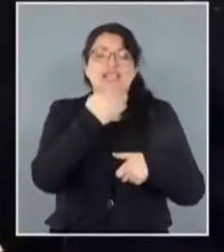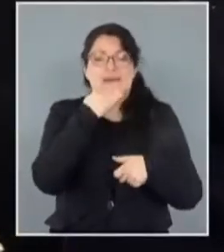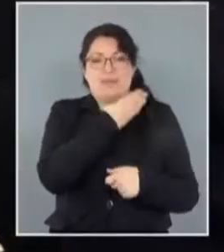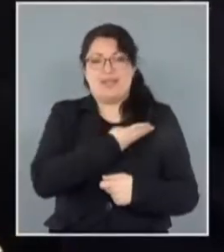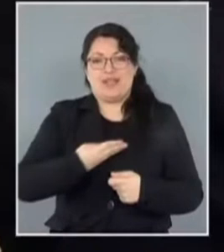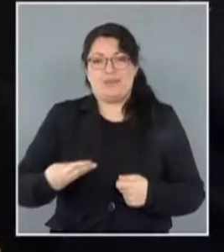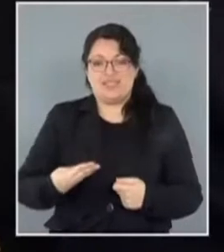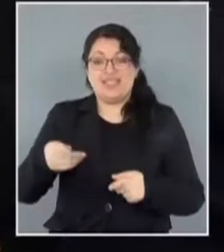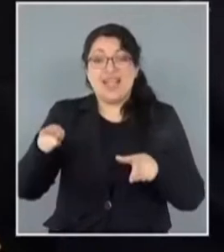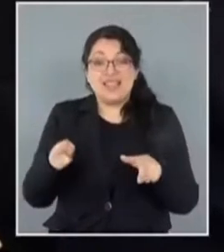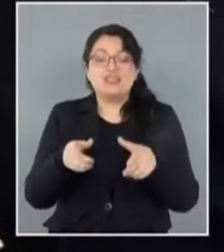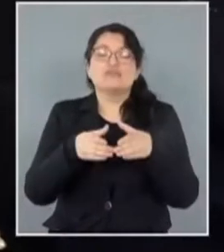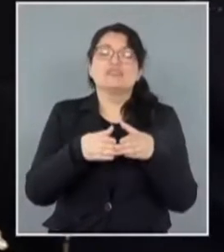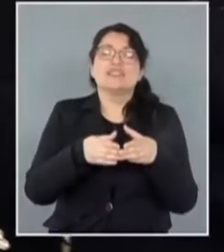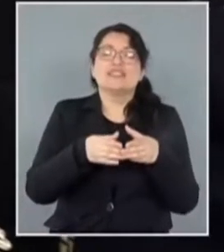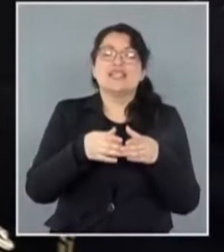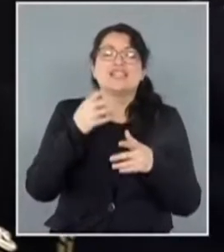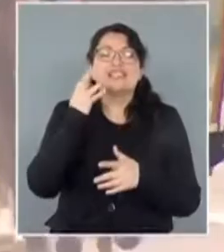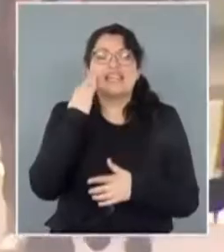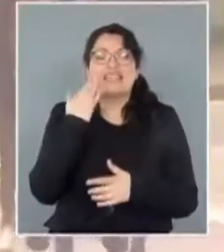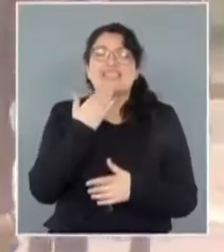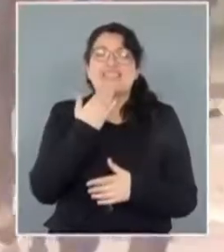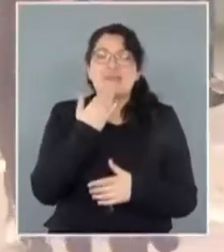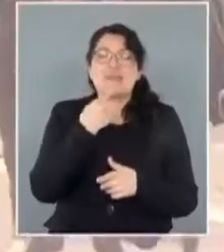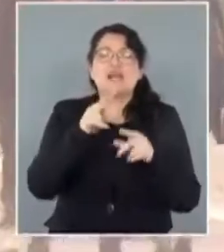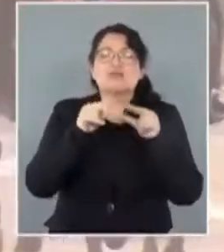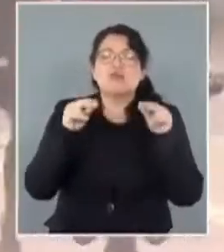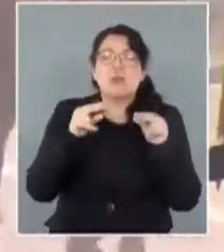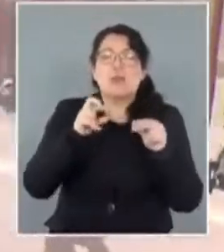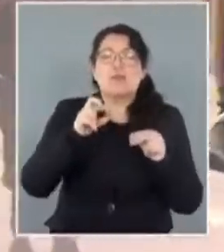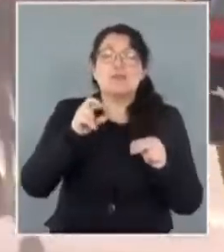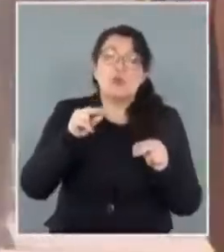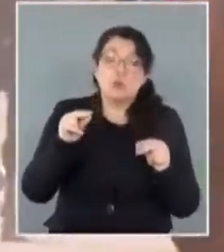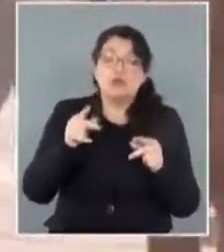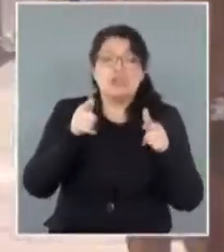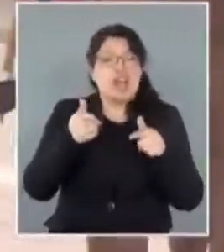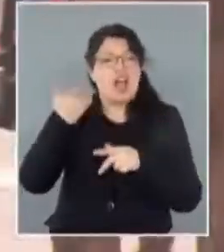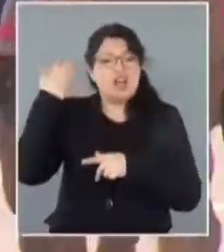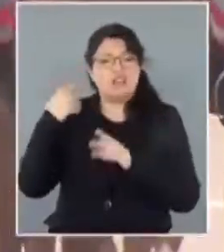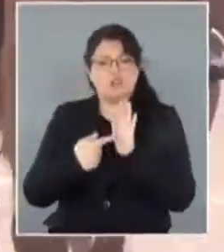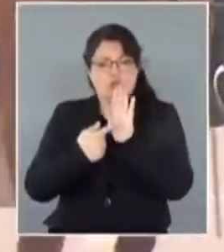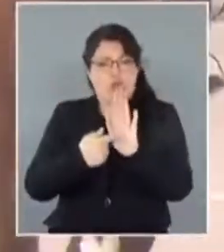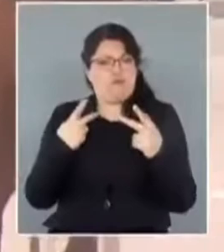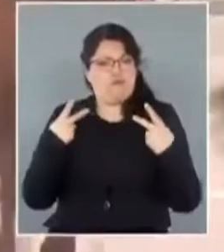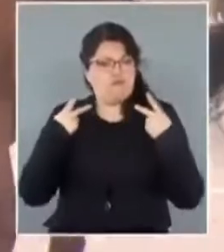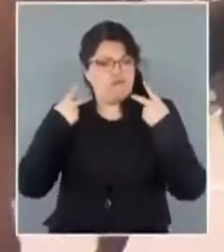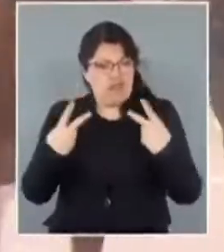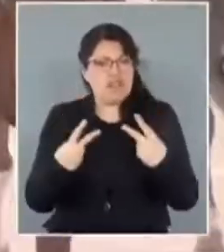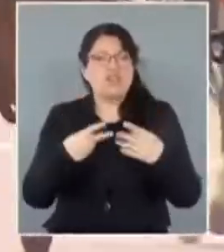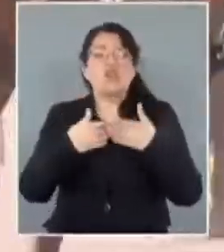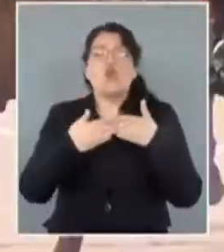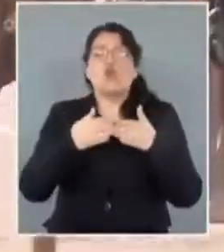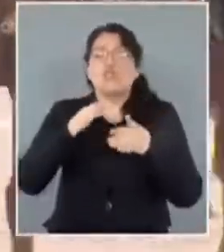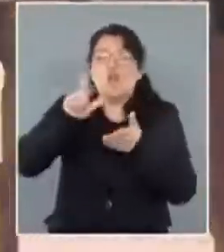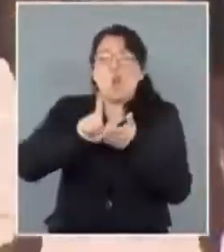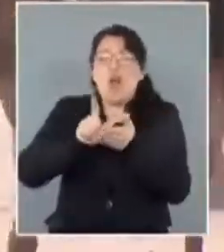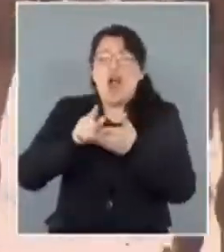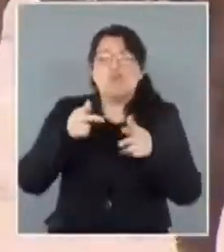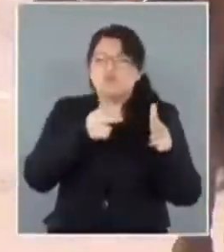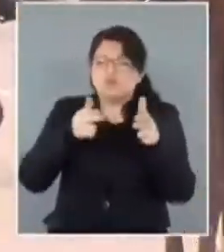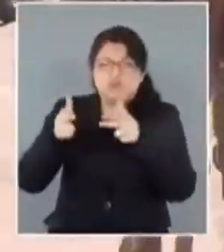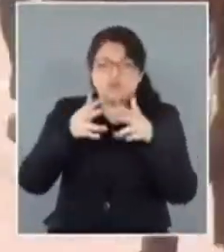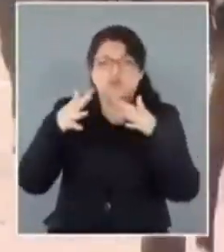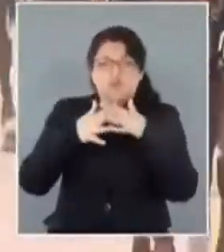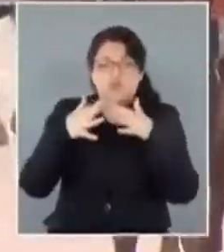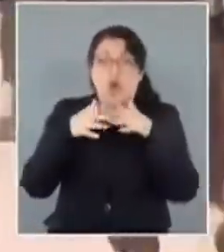la gloriosa caballería chilena, que antaño con sables y lanzas mostró su arrojo y audacia en los campos de batalla, hoy